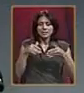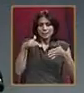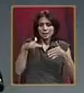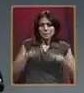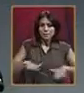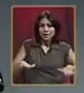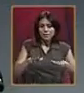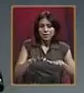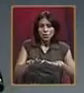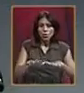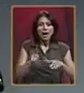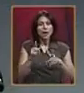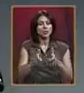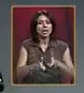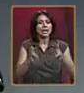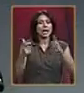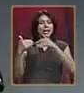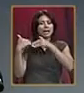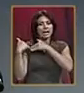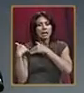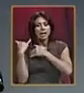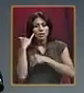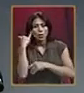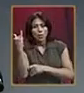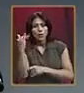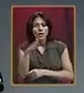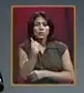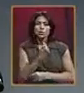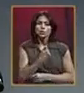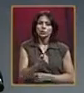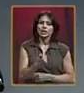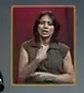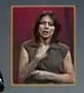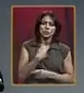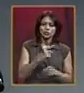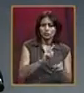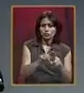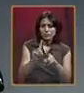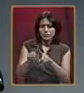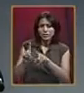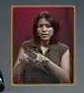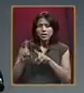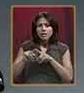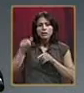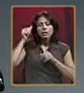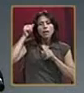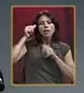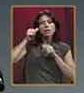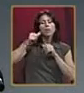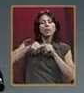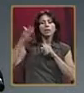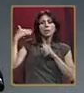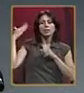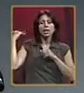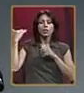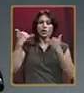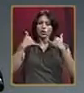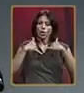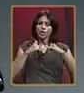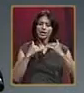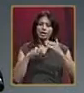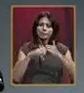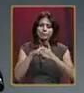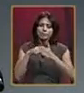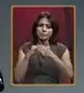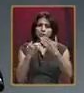enorme carga ideológica. Tenemos una serie de atavismos del pasado que todavía nos condicionan mucho, y